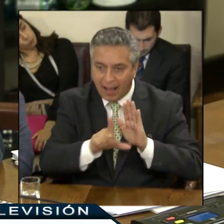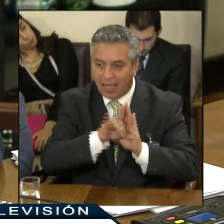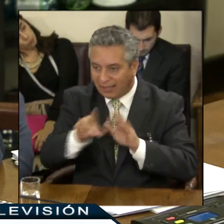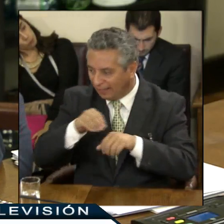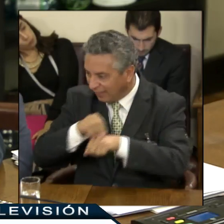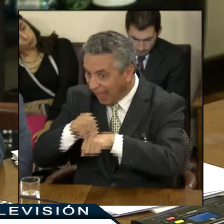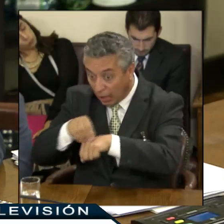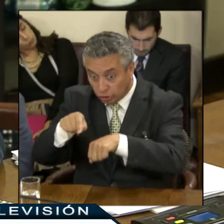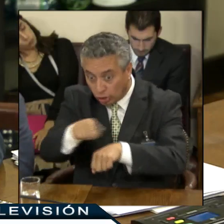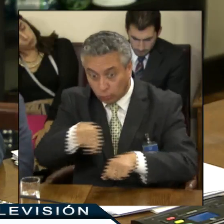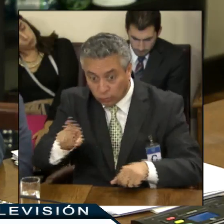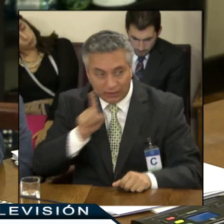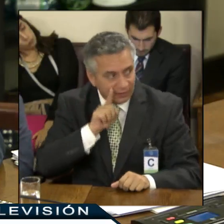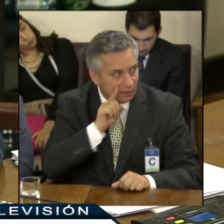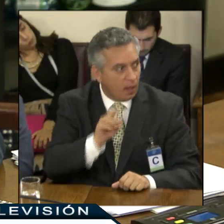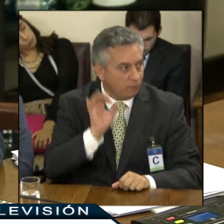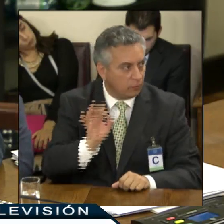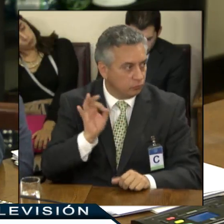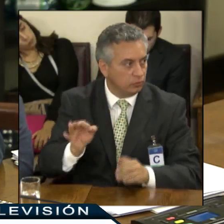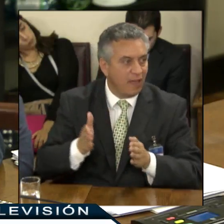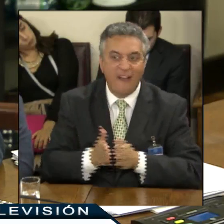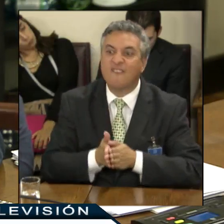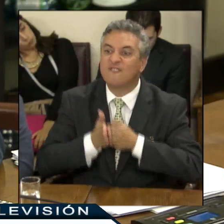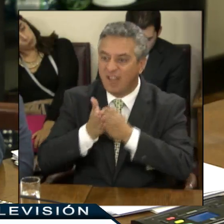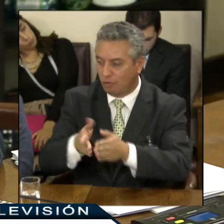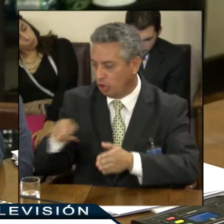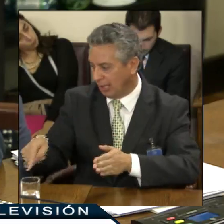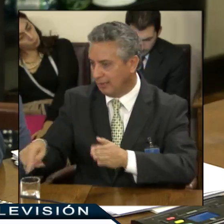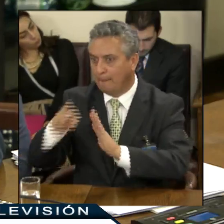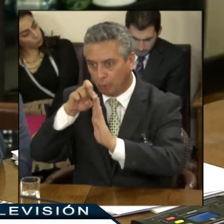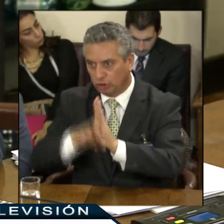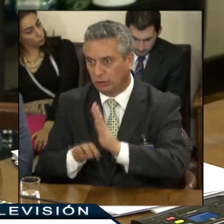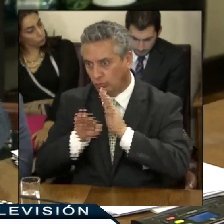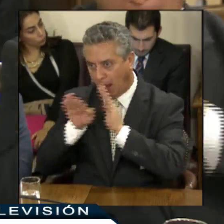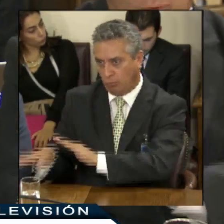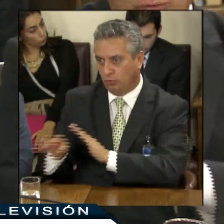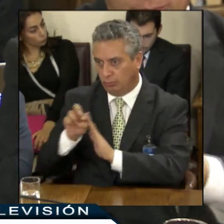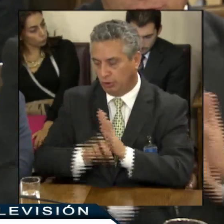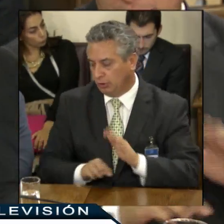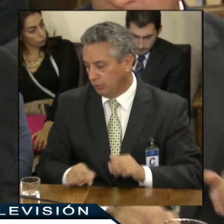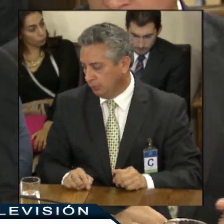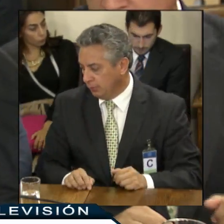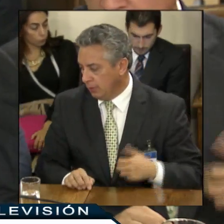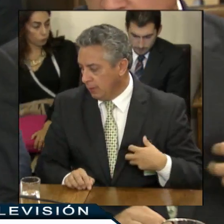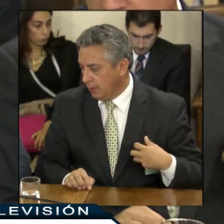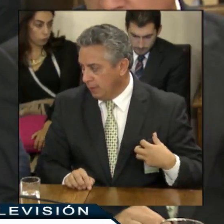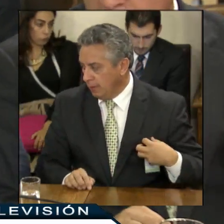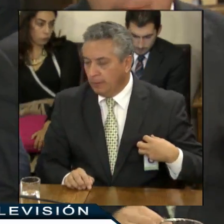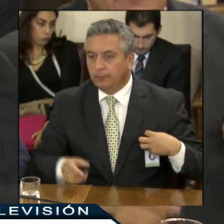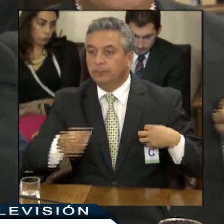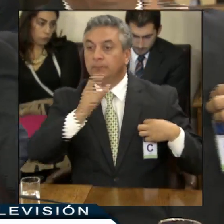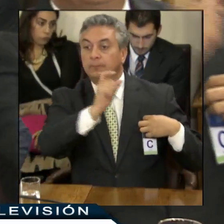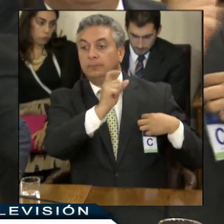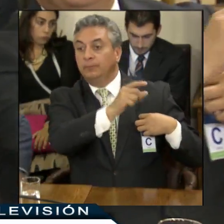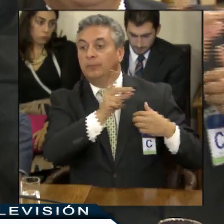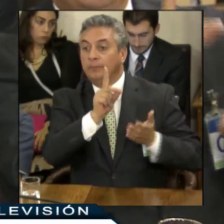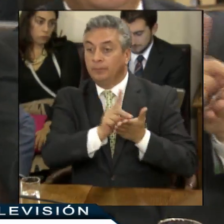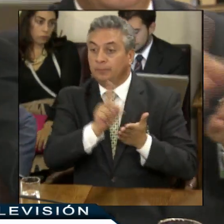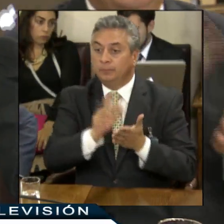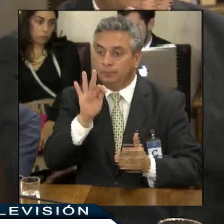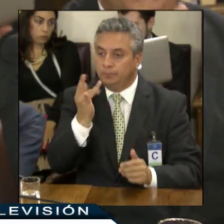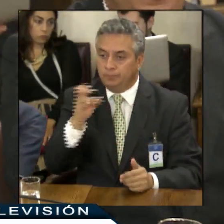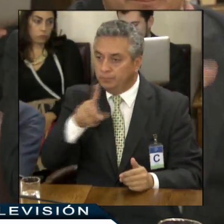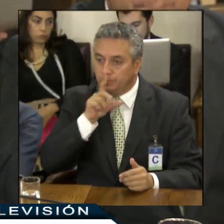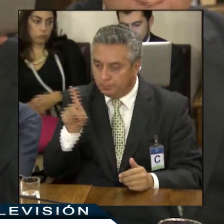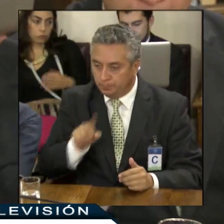ustedes tienen que efectivamente son en favor de este proyecto Muchas gracias señor presidente gracias al diputado fuente por su